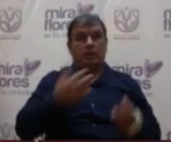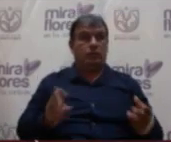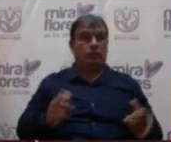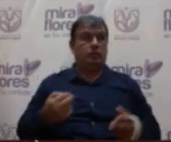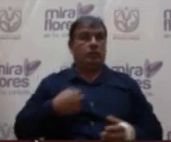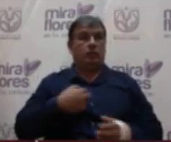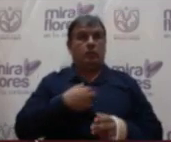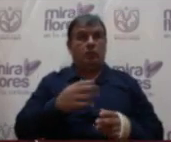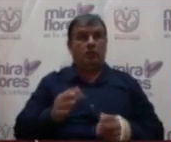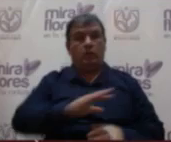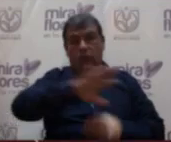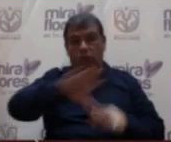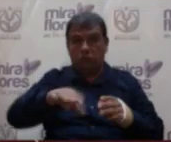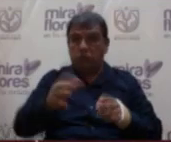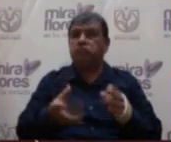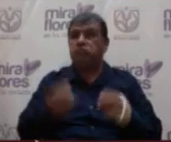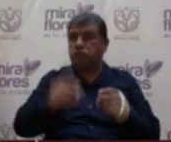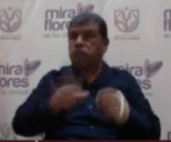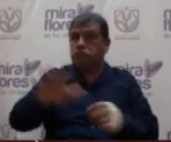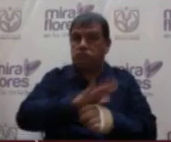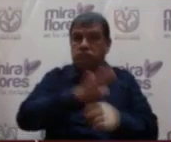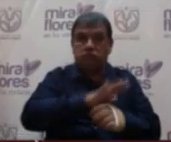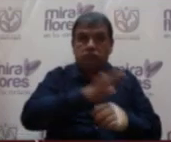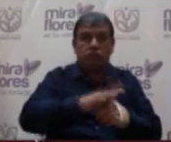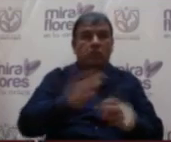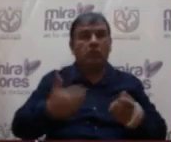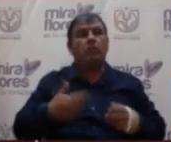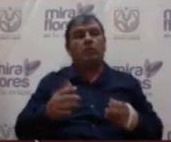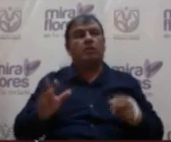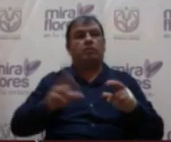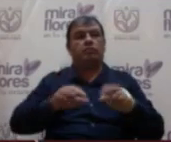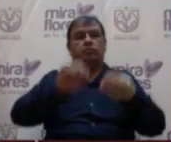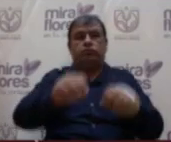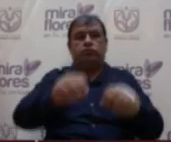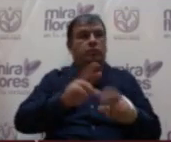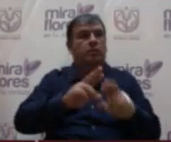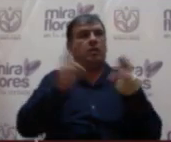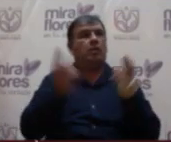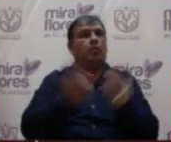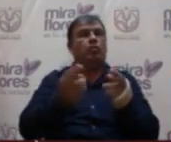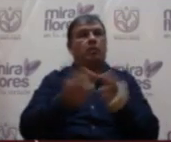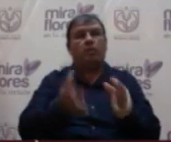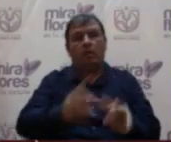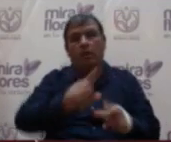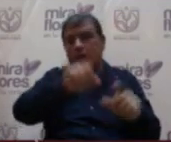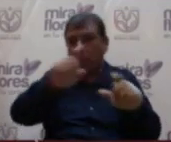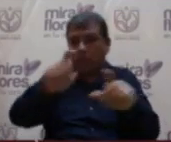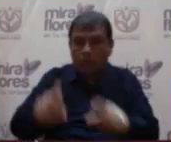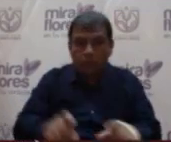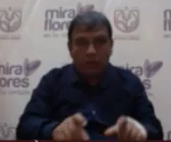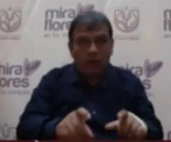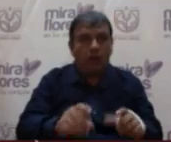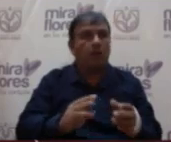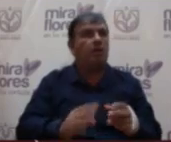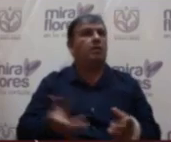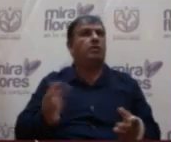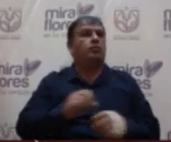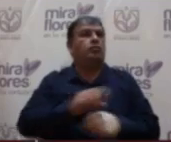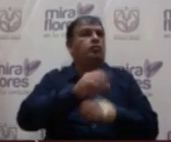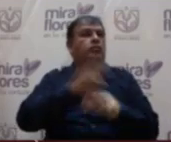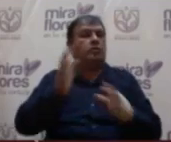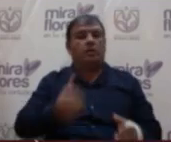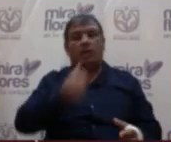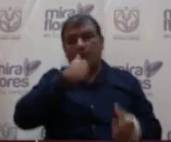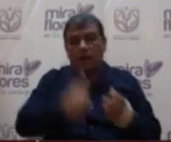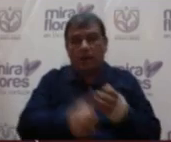Estamos entonces con la mayoría necesaria, damos por instalada la sesión, y voy a preguntarle a los miembros del Consejo si la